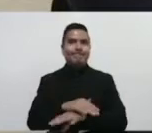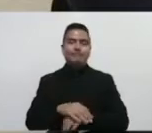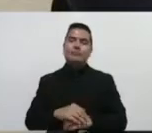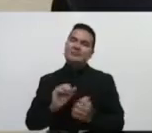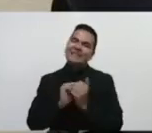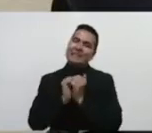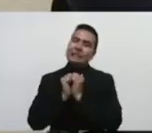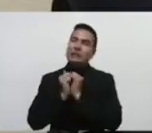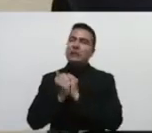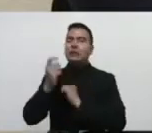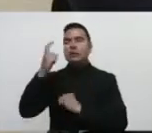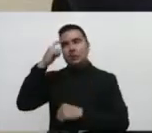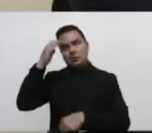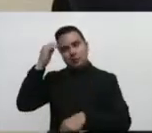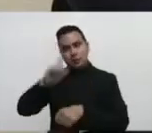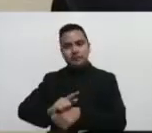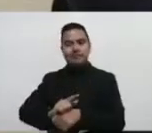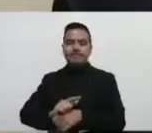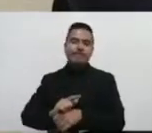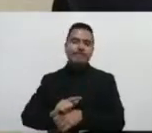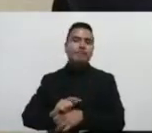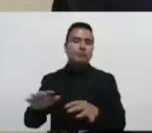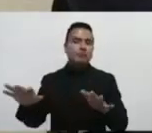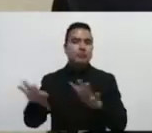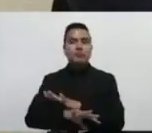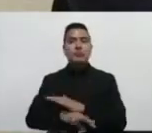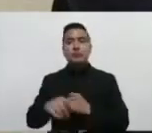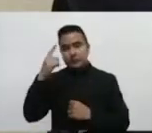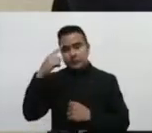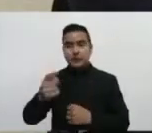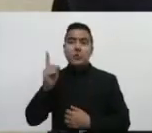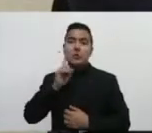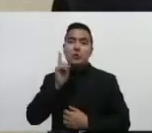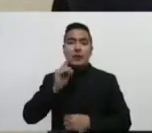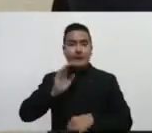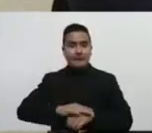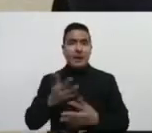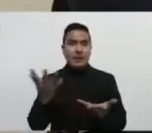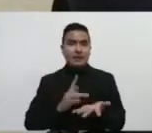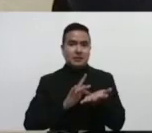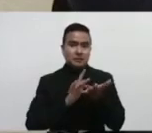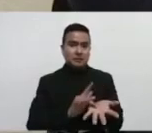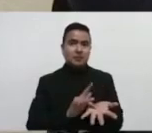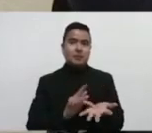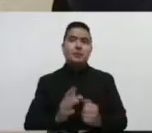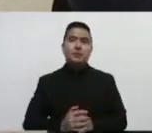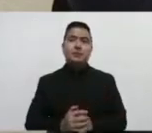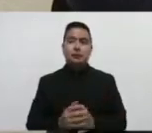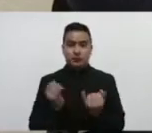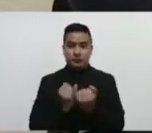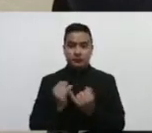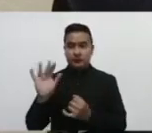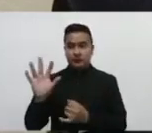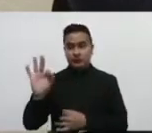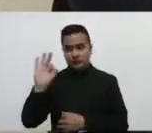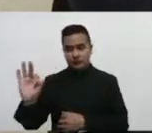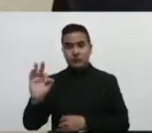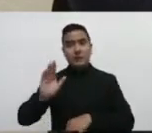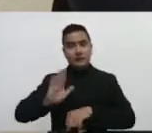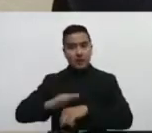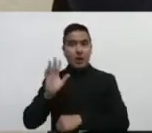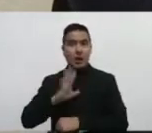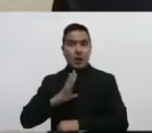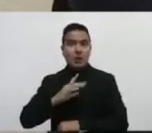durante siglos, pero que tenemos que ir cambiando esa cuestión cultural. y entender que las mujeres tenemos que